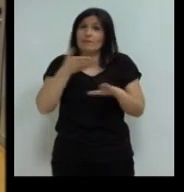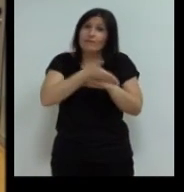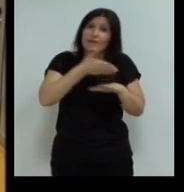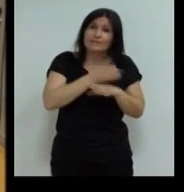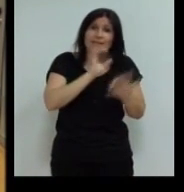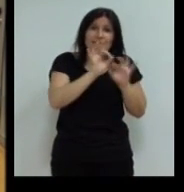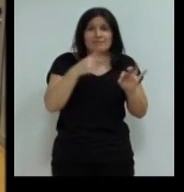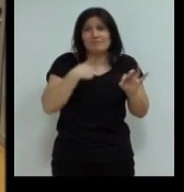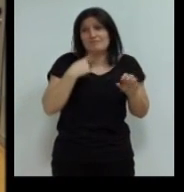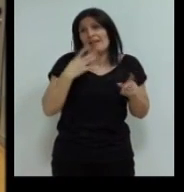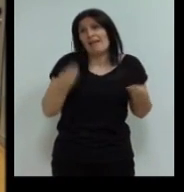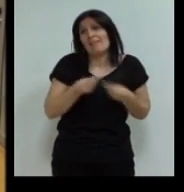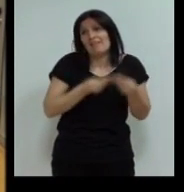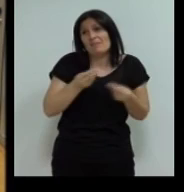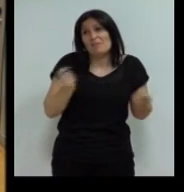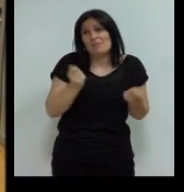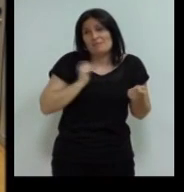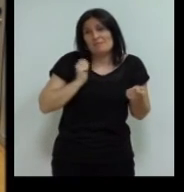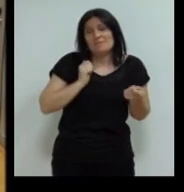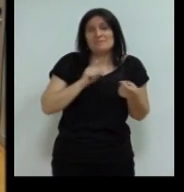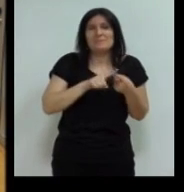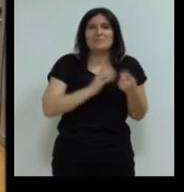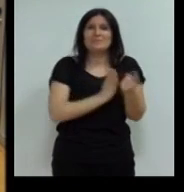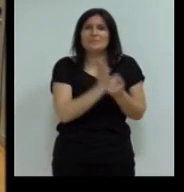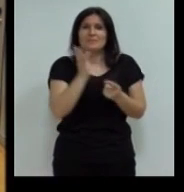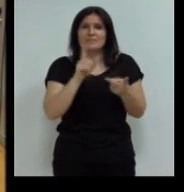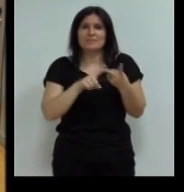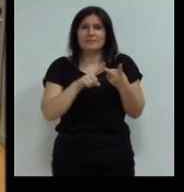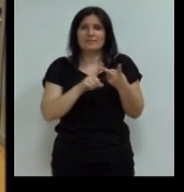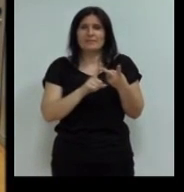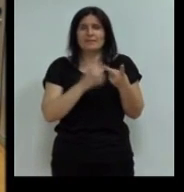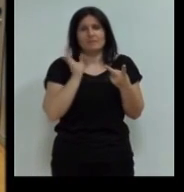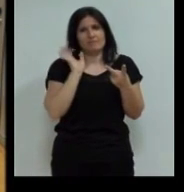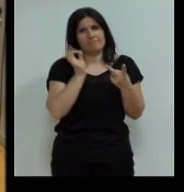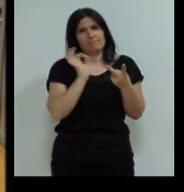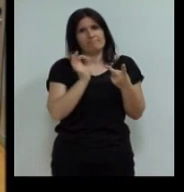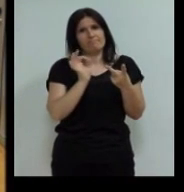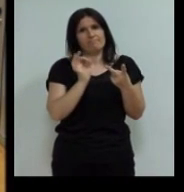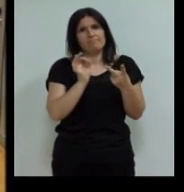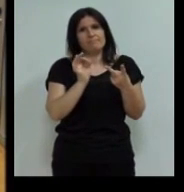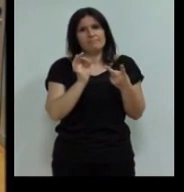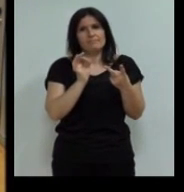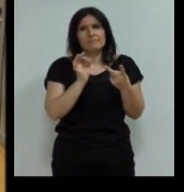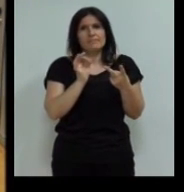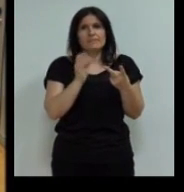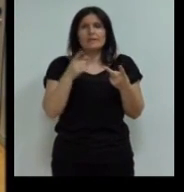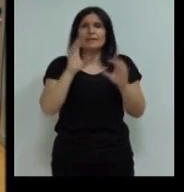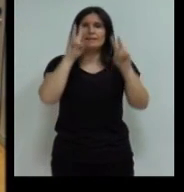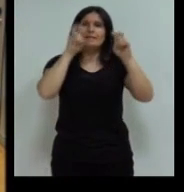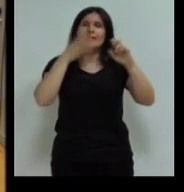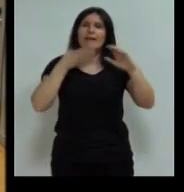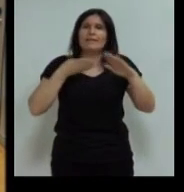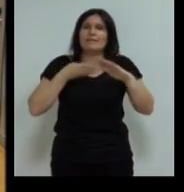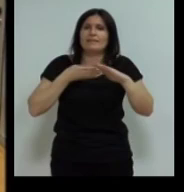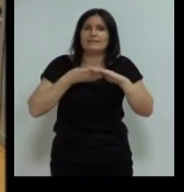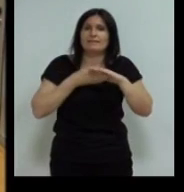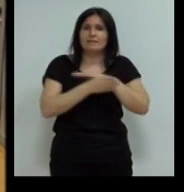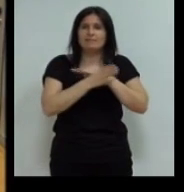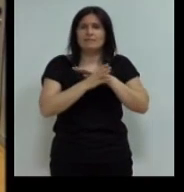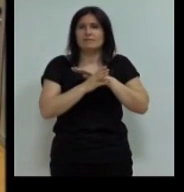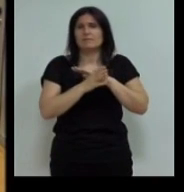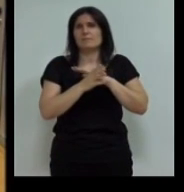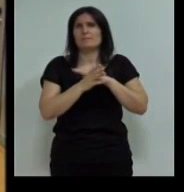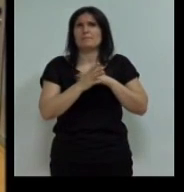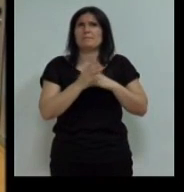publicidad, y por otro lado, pues sí que es cierto, pues eso, que lo que es la accesibilidad, pues al final